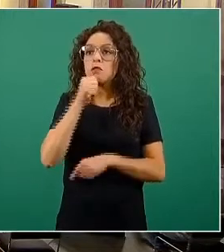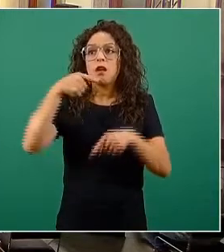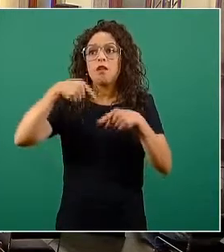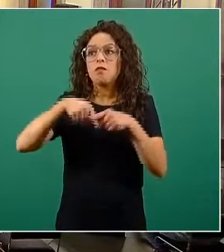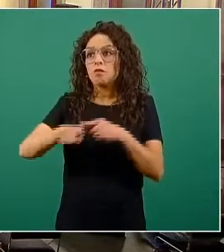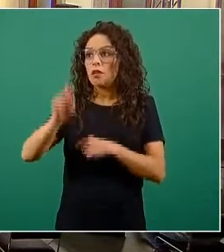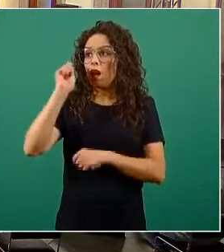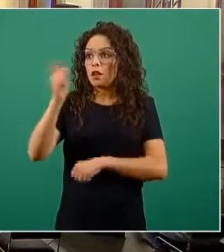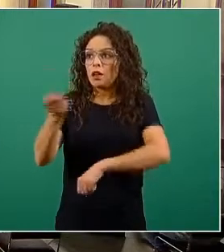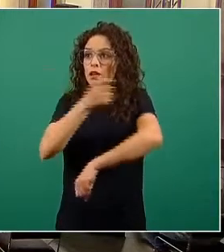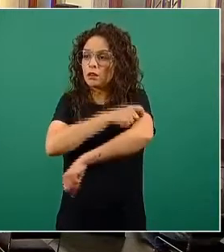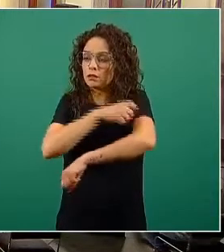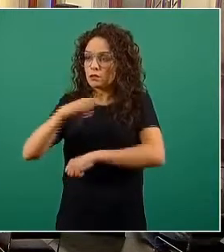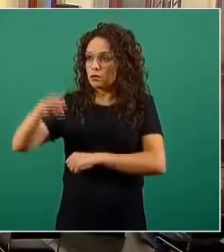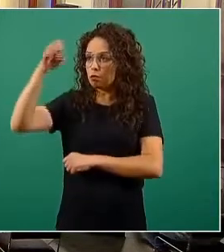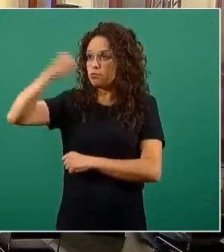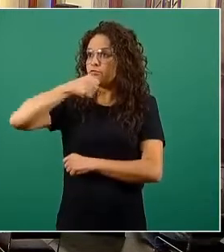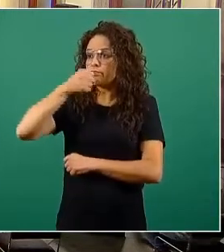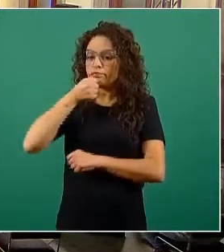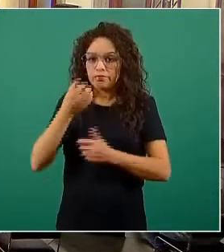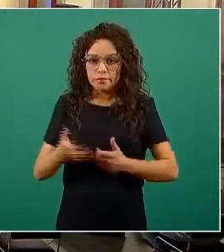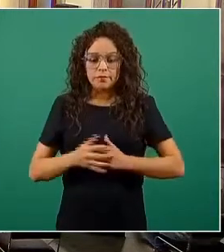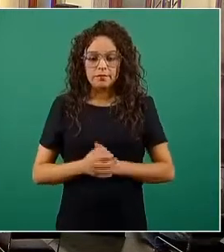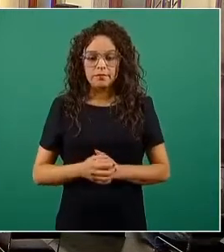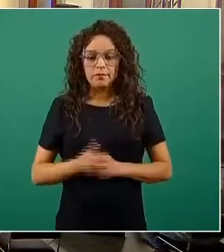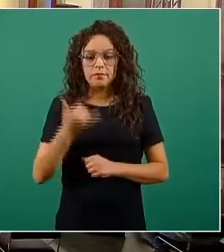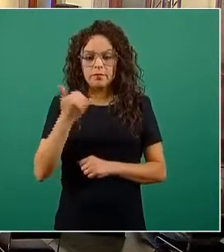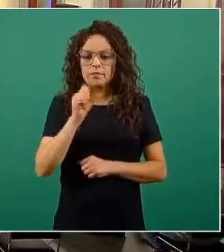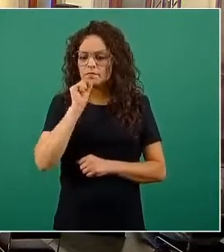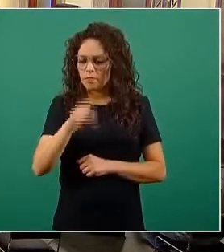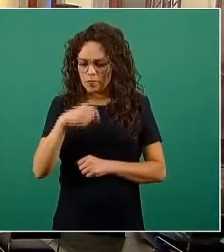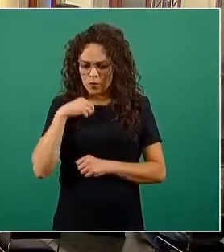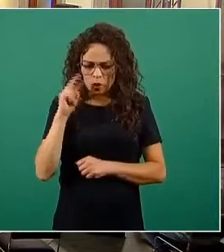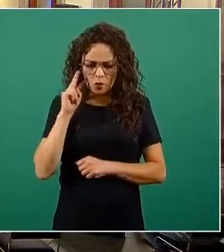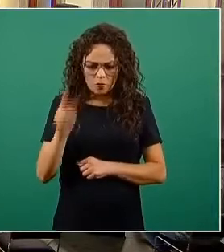inicia la campaña de vacunación. Y también por ahí vi en una